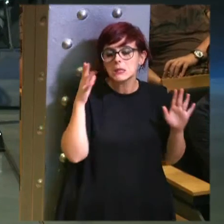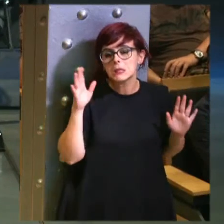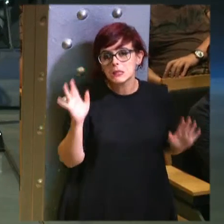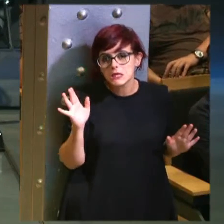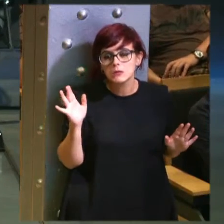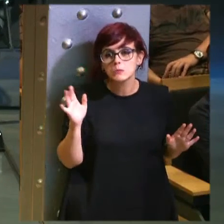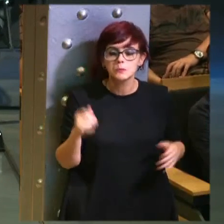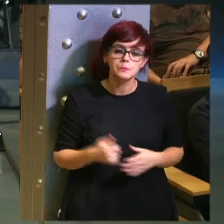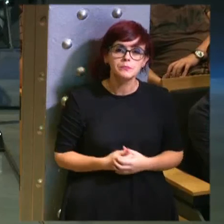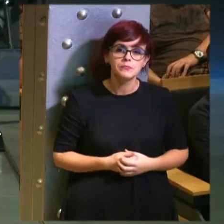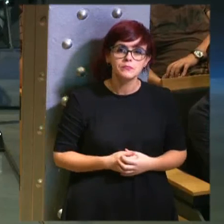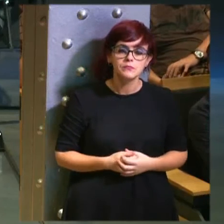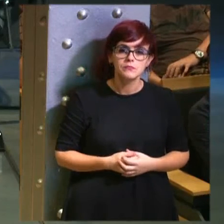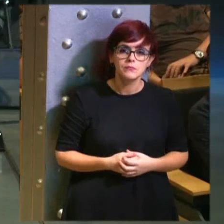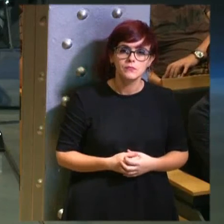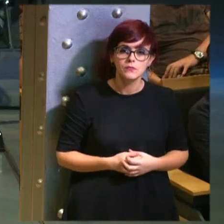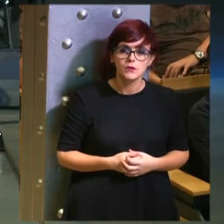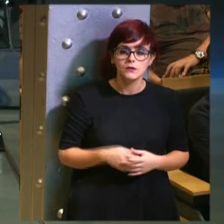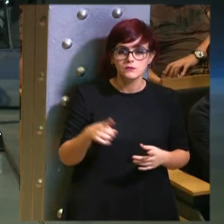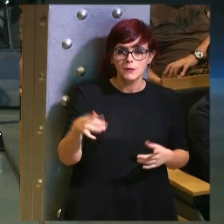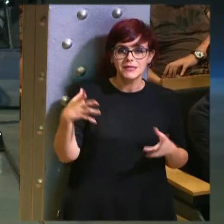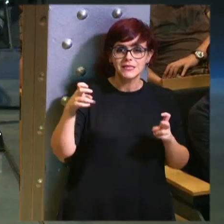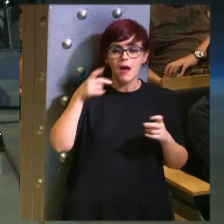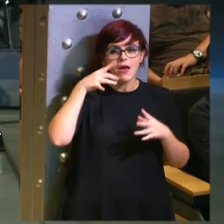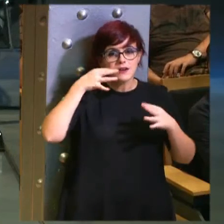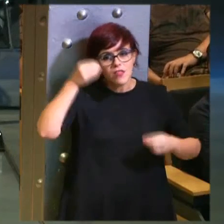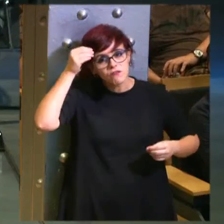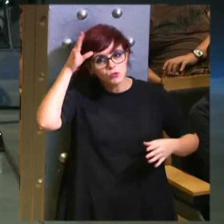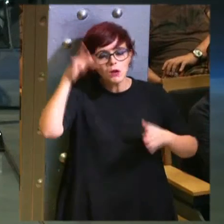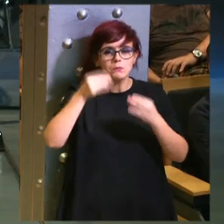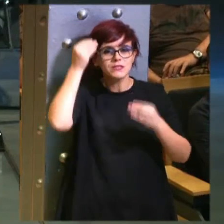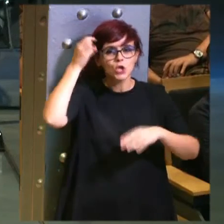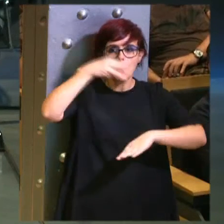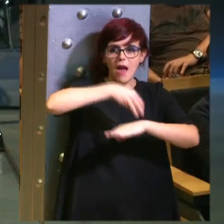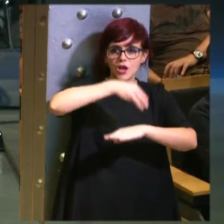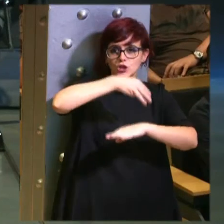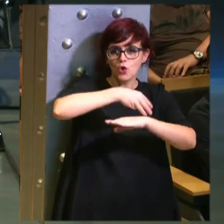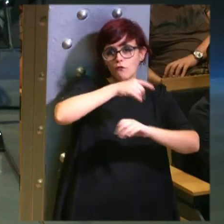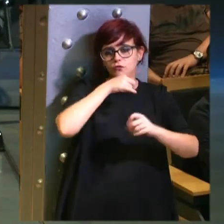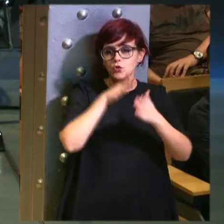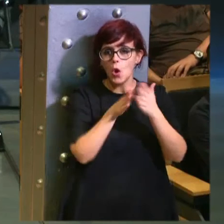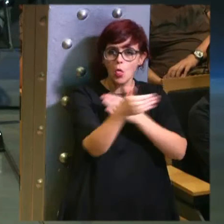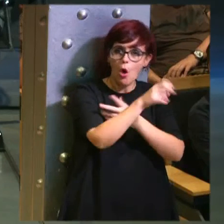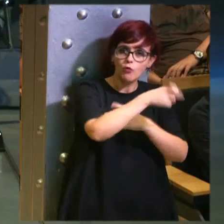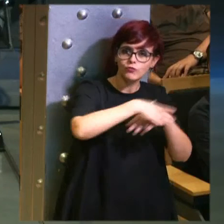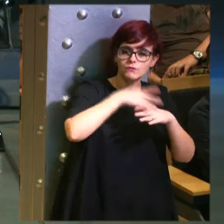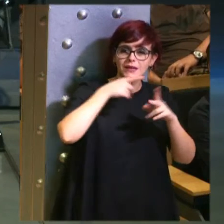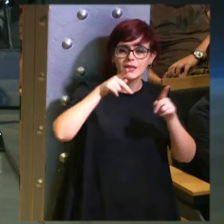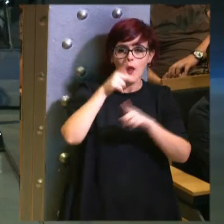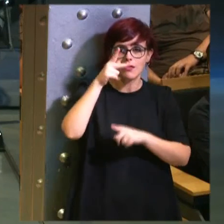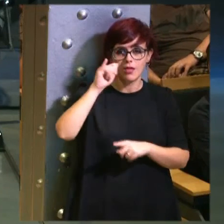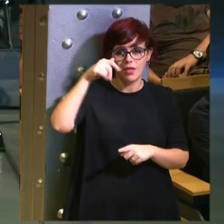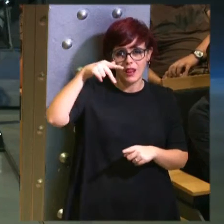había tanto empujón con realidad virtual que bueno, pues Microsoft ha hecho un poco lo de siempre, de yo me voy por otro lado, ¿no? Y ya empecé con Kinect y